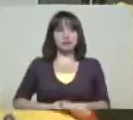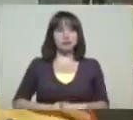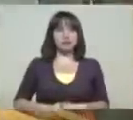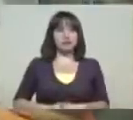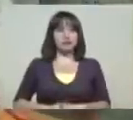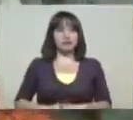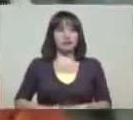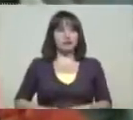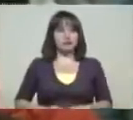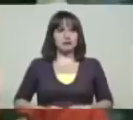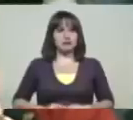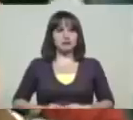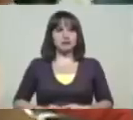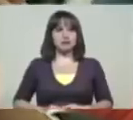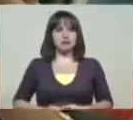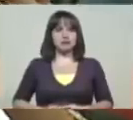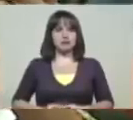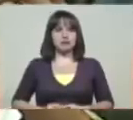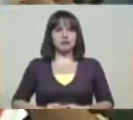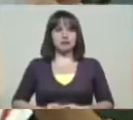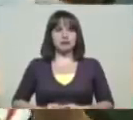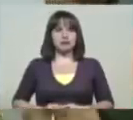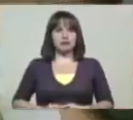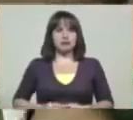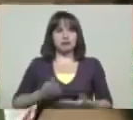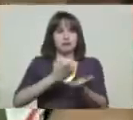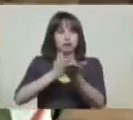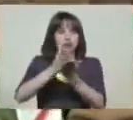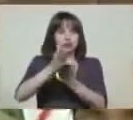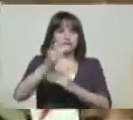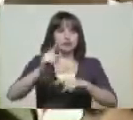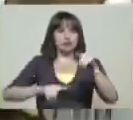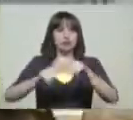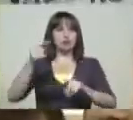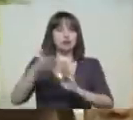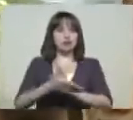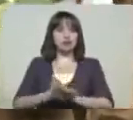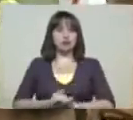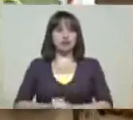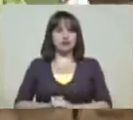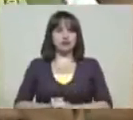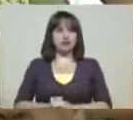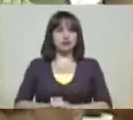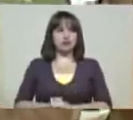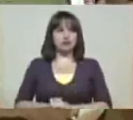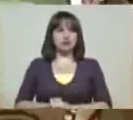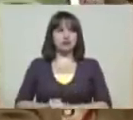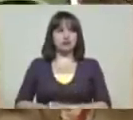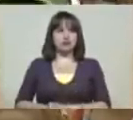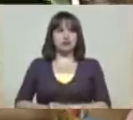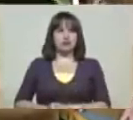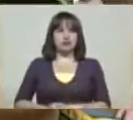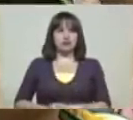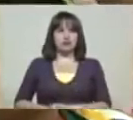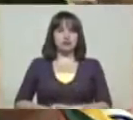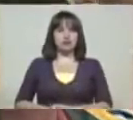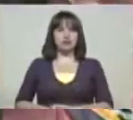Pero yo sabía ganar elecciones internas en la Liga Socialista. Y era muy joven y nadie me